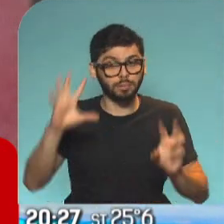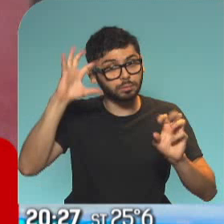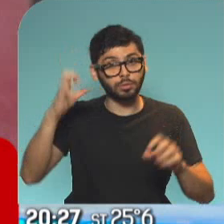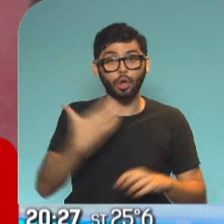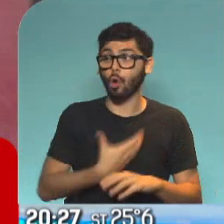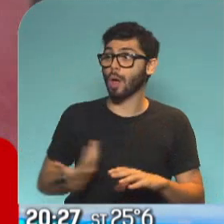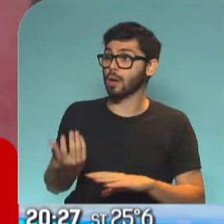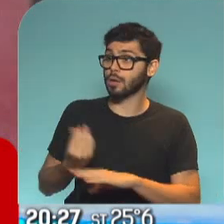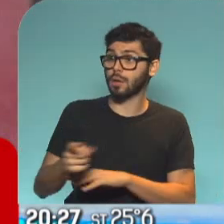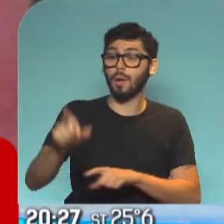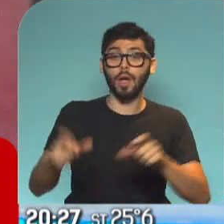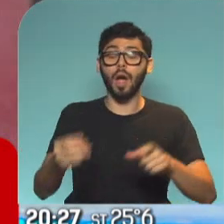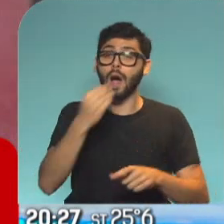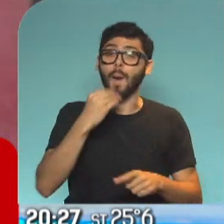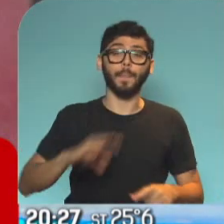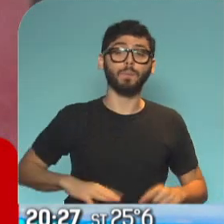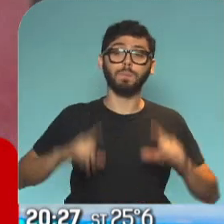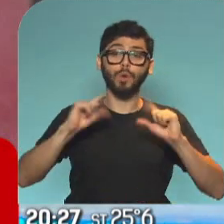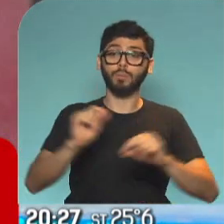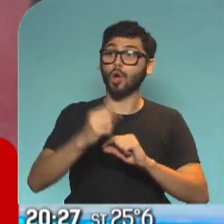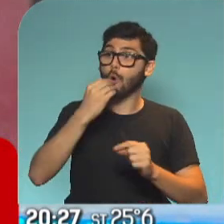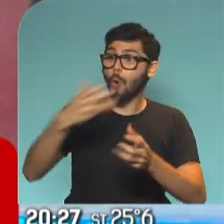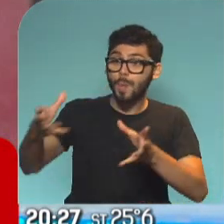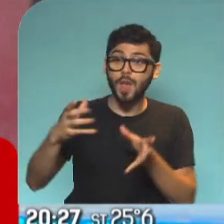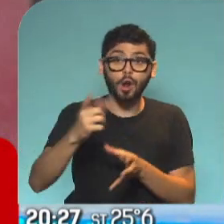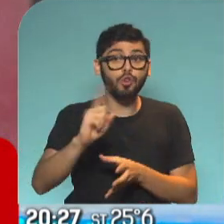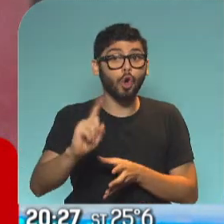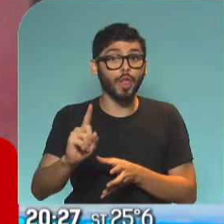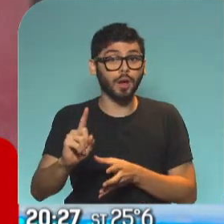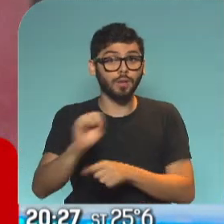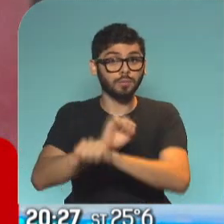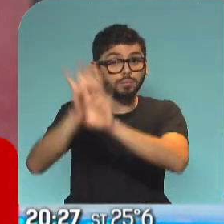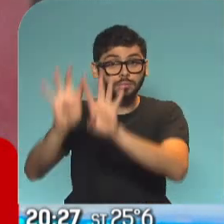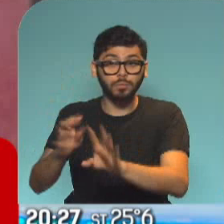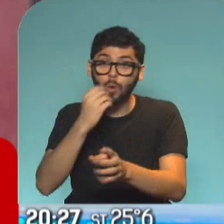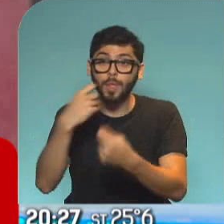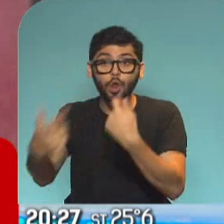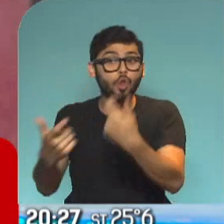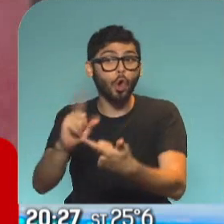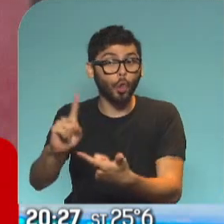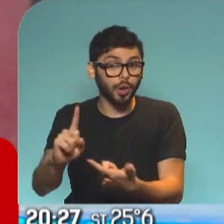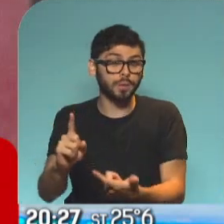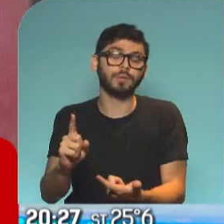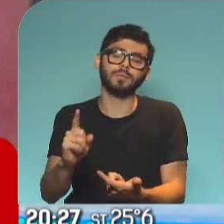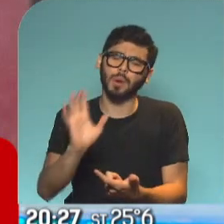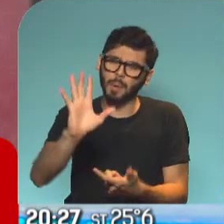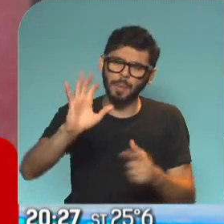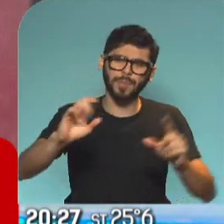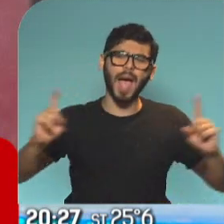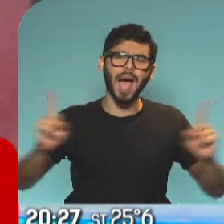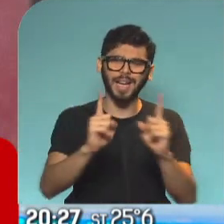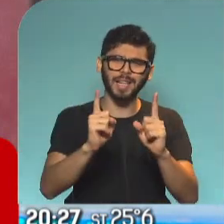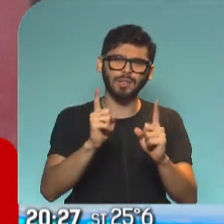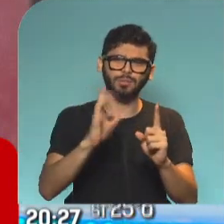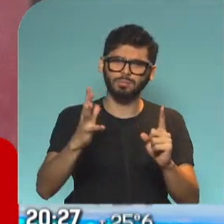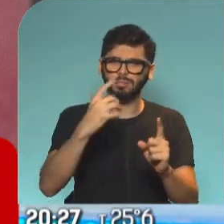el gobernador Axel Kicillof porque no estaban llegando los alimentos a precisamente las unidades penitenciarias. Para poner en contexto y hacer un resumen más o